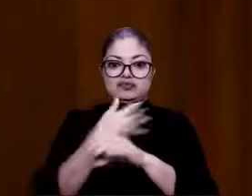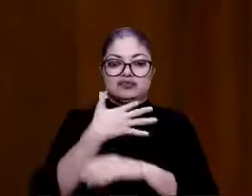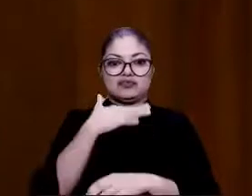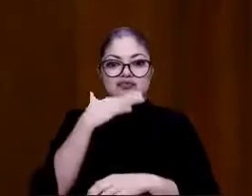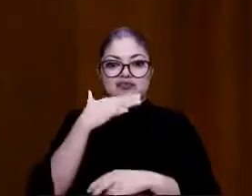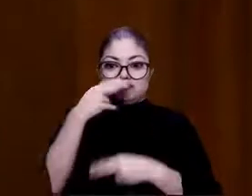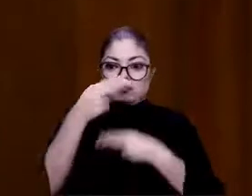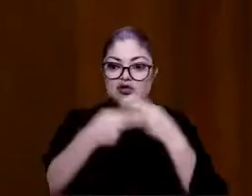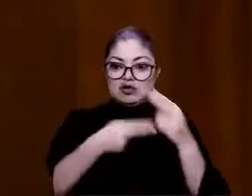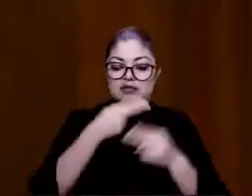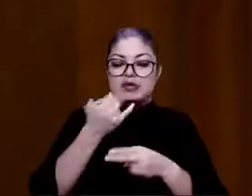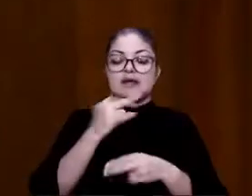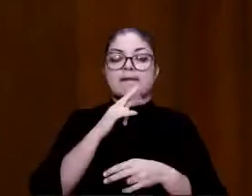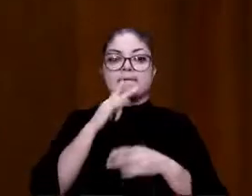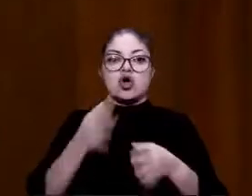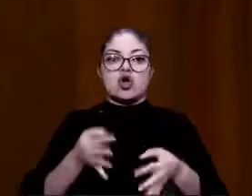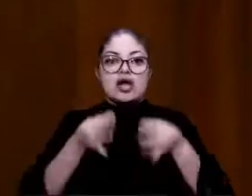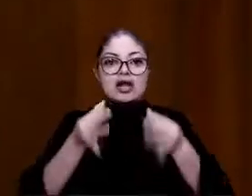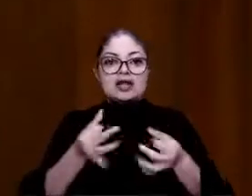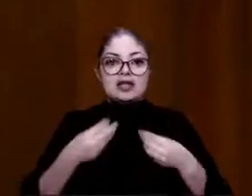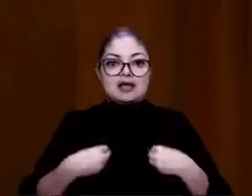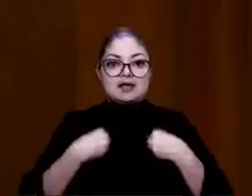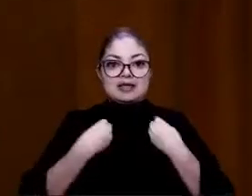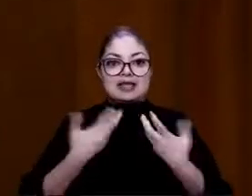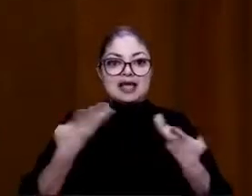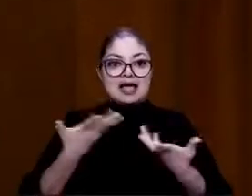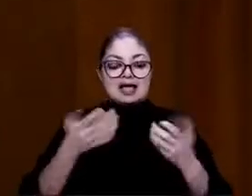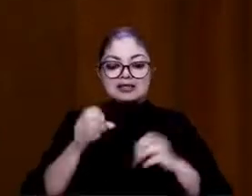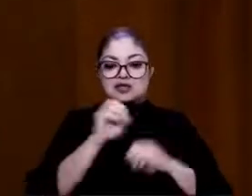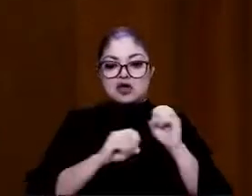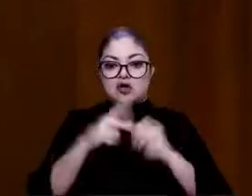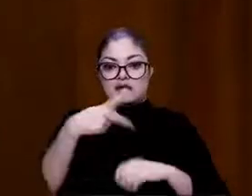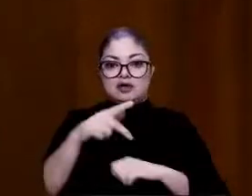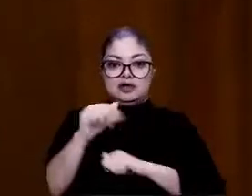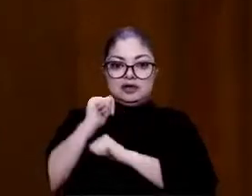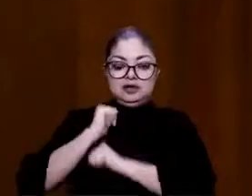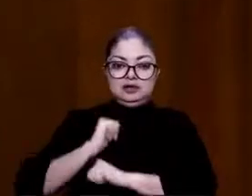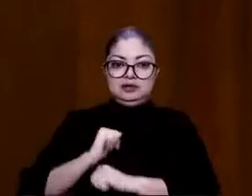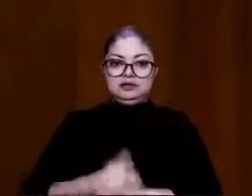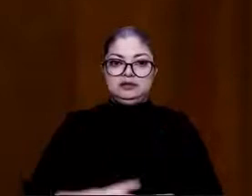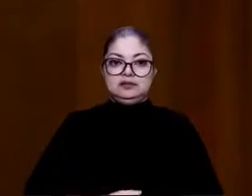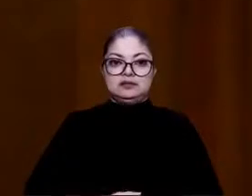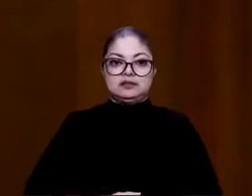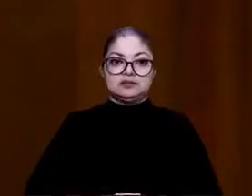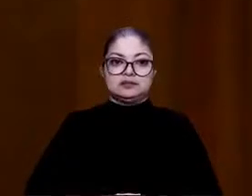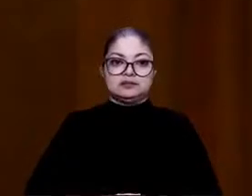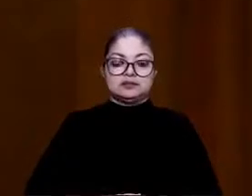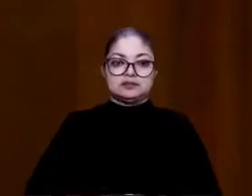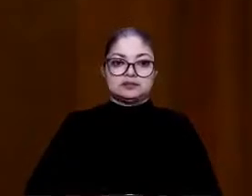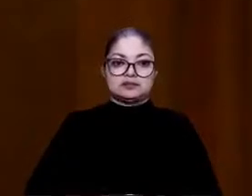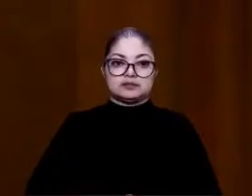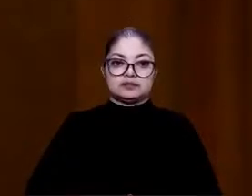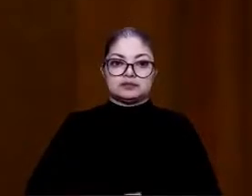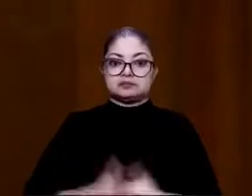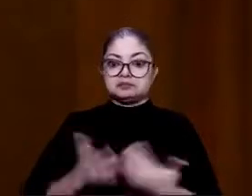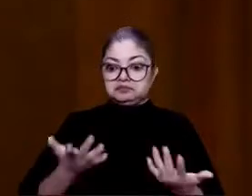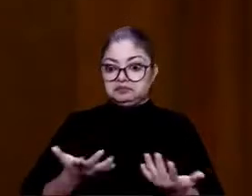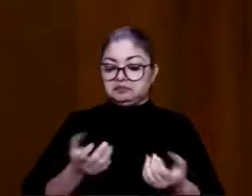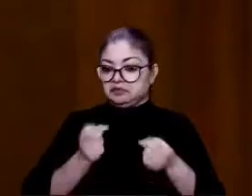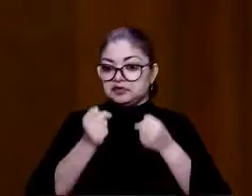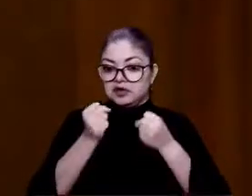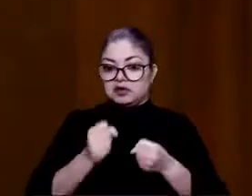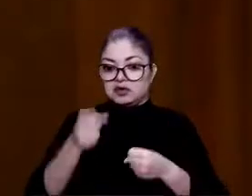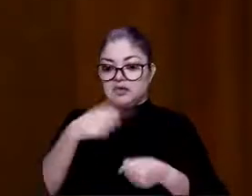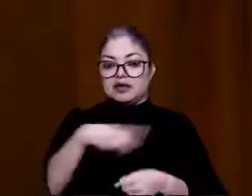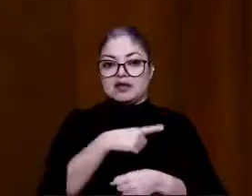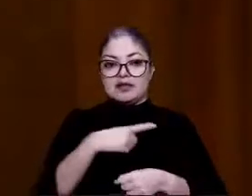mejore la calidad de vida donde se ejecutan las obras a su cargo. Sin duda, debe ser difícil obtener